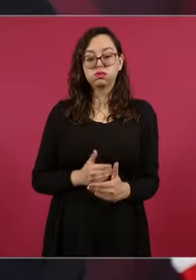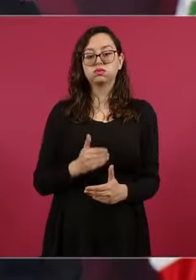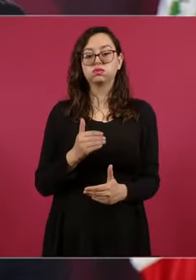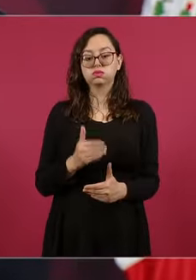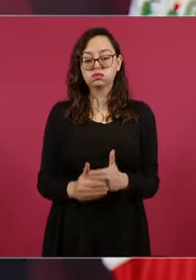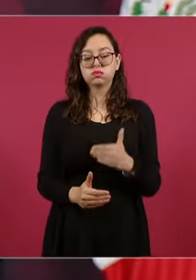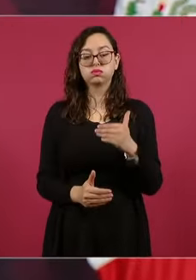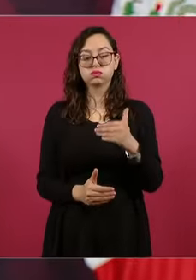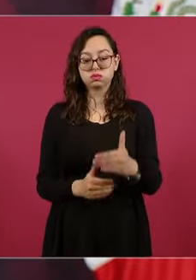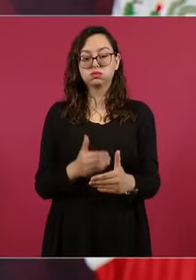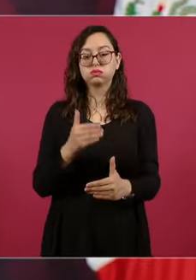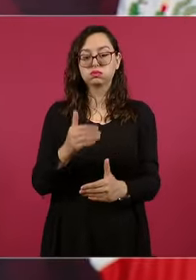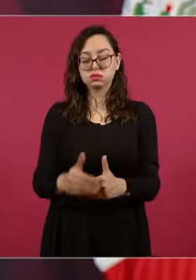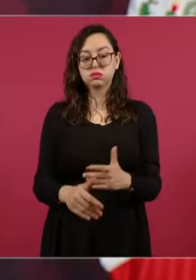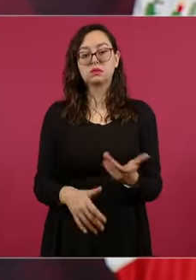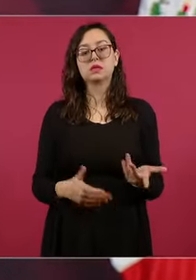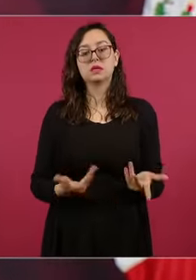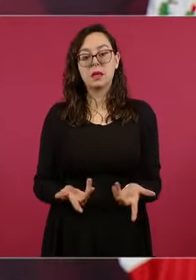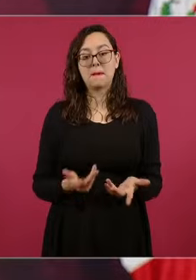al contrabando,